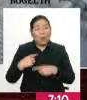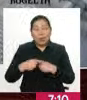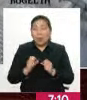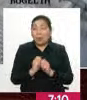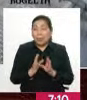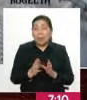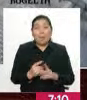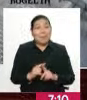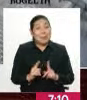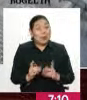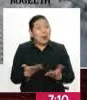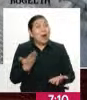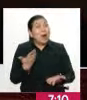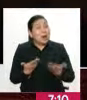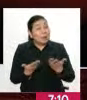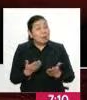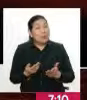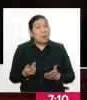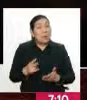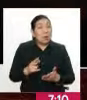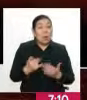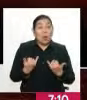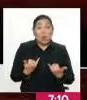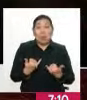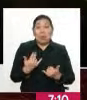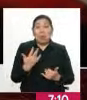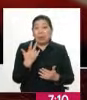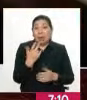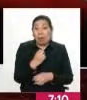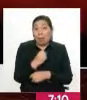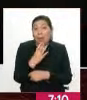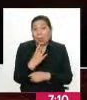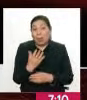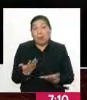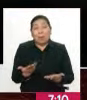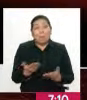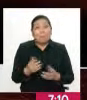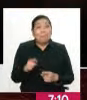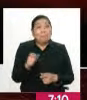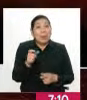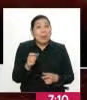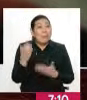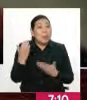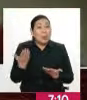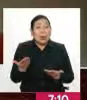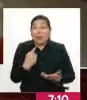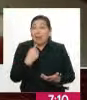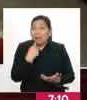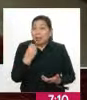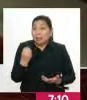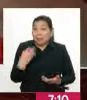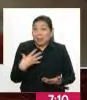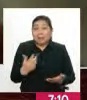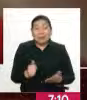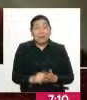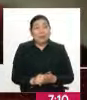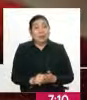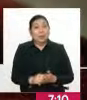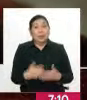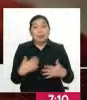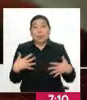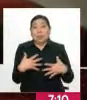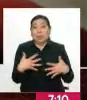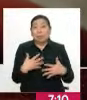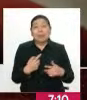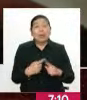hay particularidades. Hay veces que se siente más como ahora, 3 de la mañana, y los piuranos, pues como decía nuestra corresponsal, despertaron